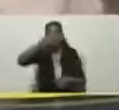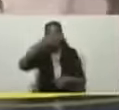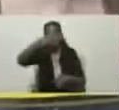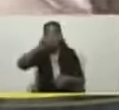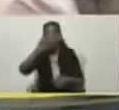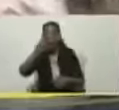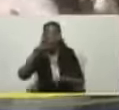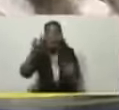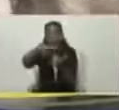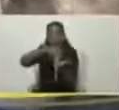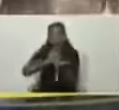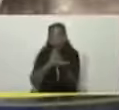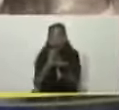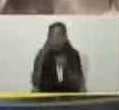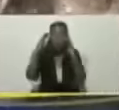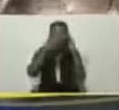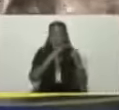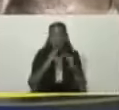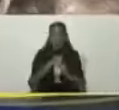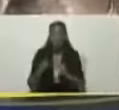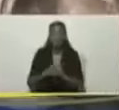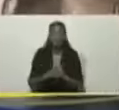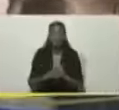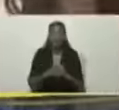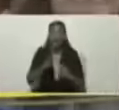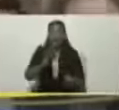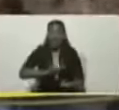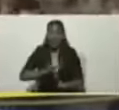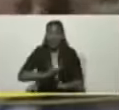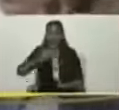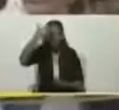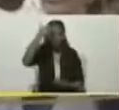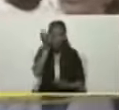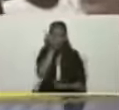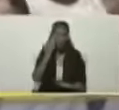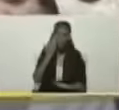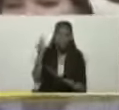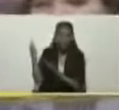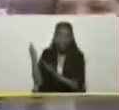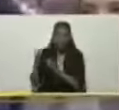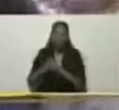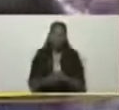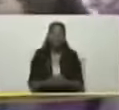Carrillo, Agricultura Urbana, a la alcaldesa de Caracas, Carmen